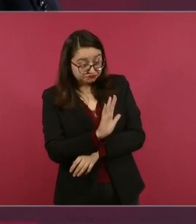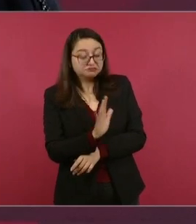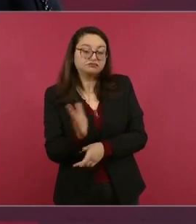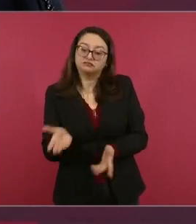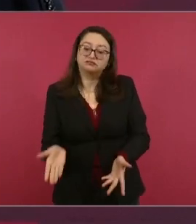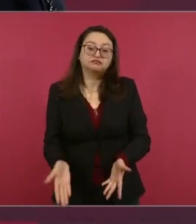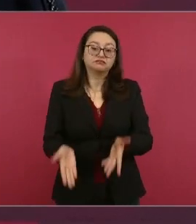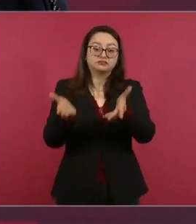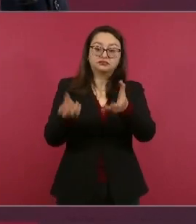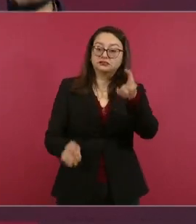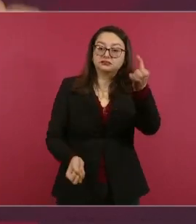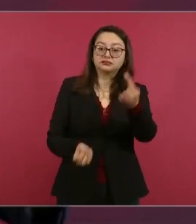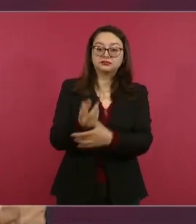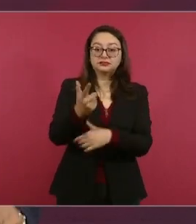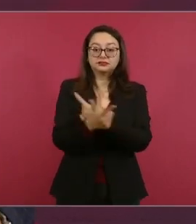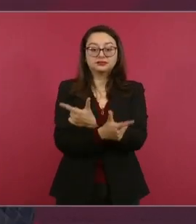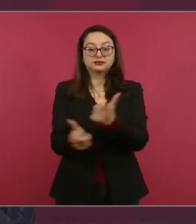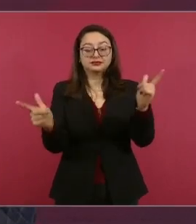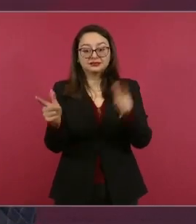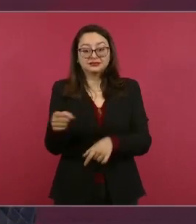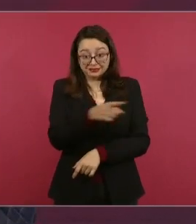a responsables